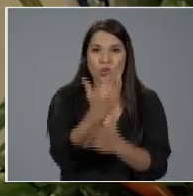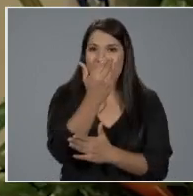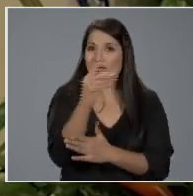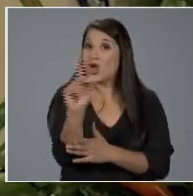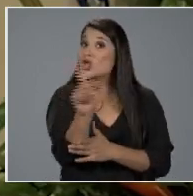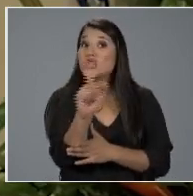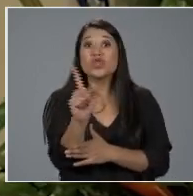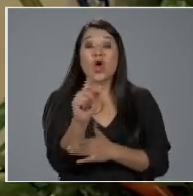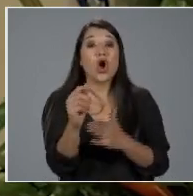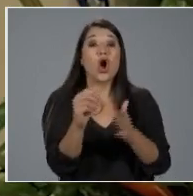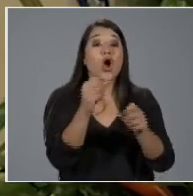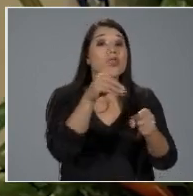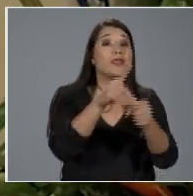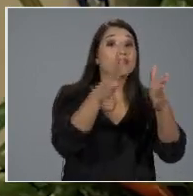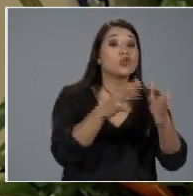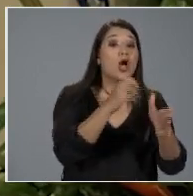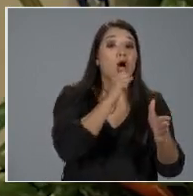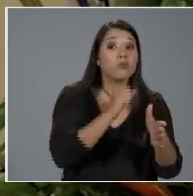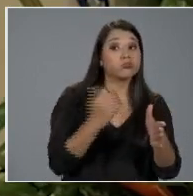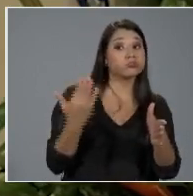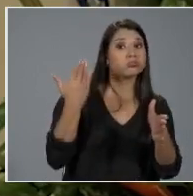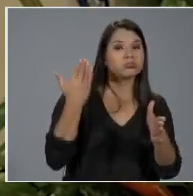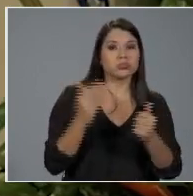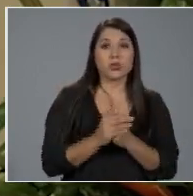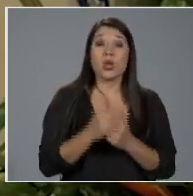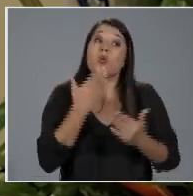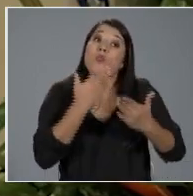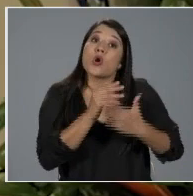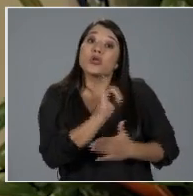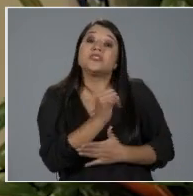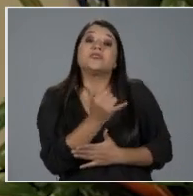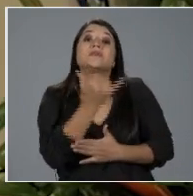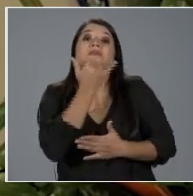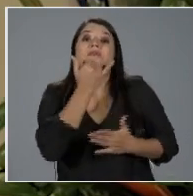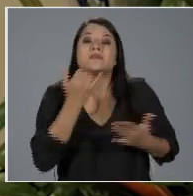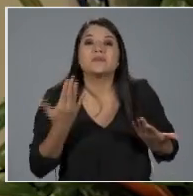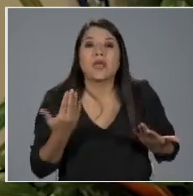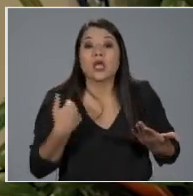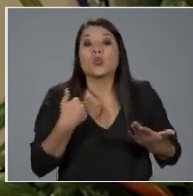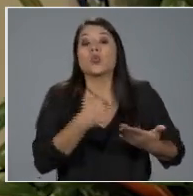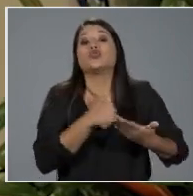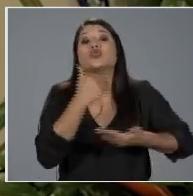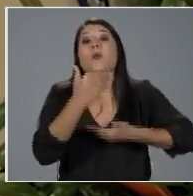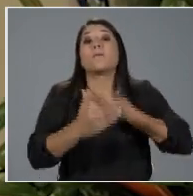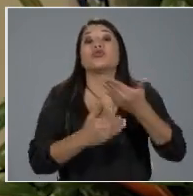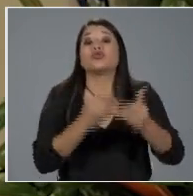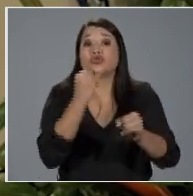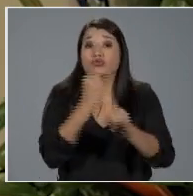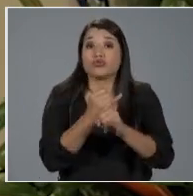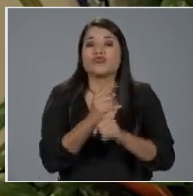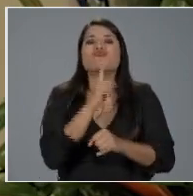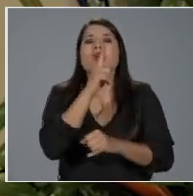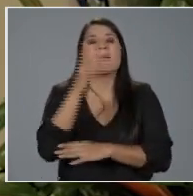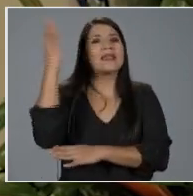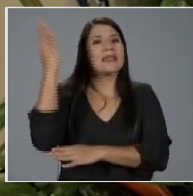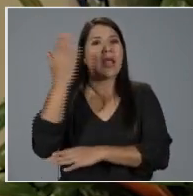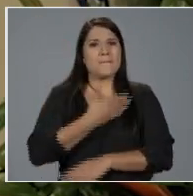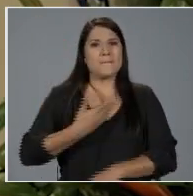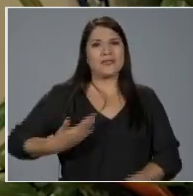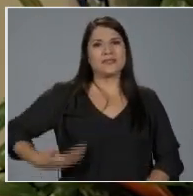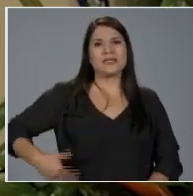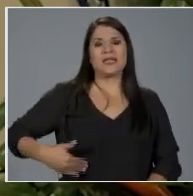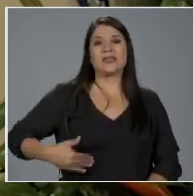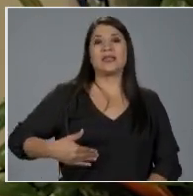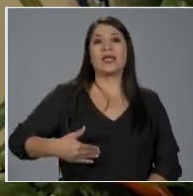los que estuvieron en el proceso anterior. Bueno, eso puede ser una falla de nuestra maquinaria institucional. En realidad, el discurso del presidente lo debería